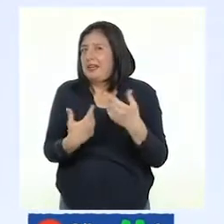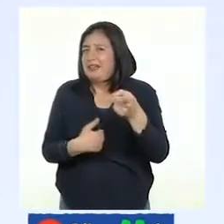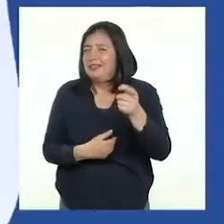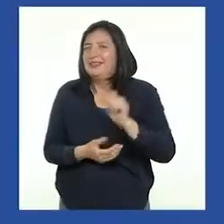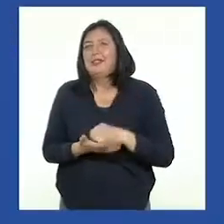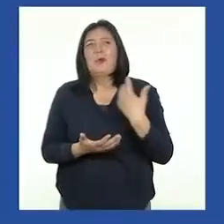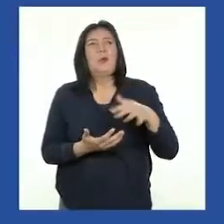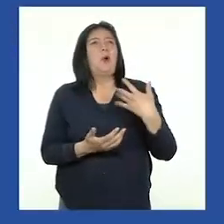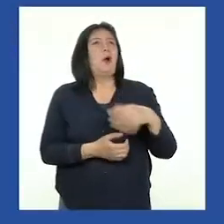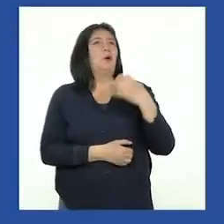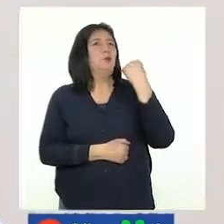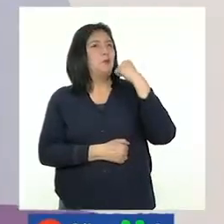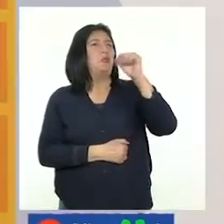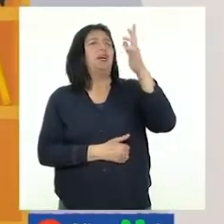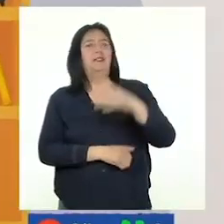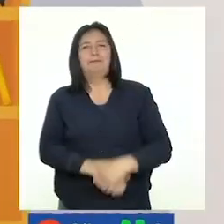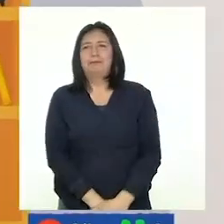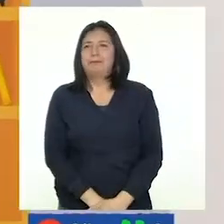este gran viaje.